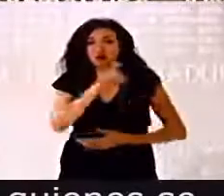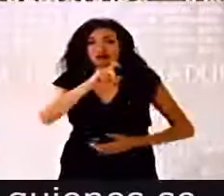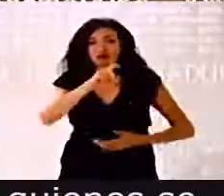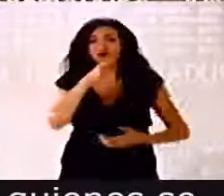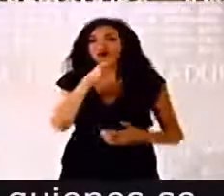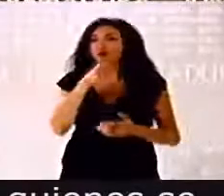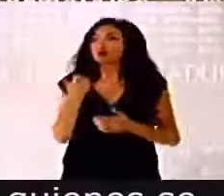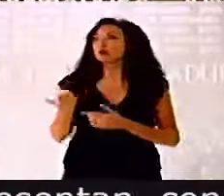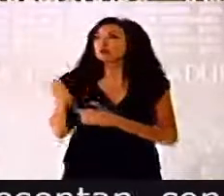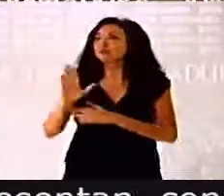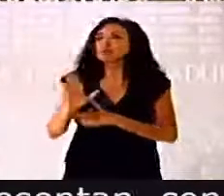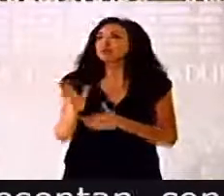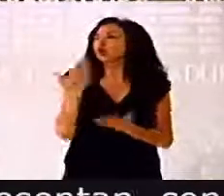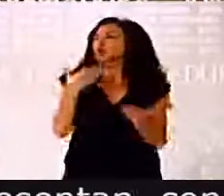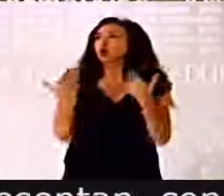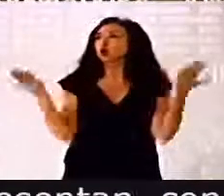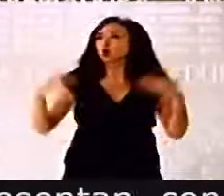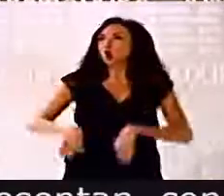diálogo?